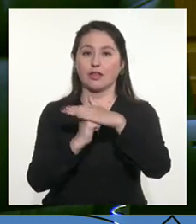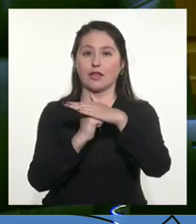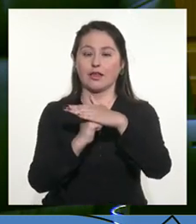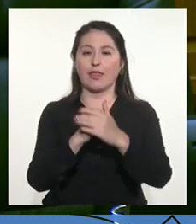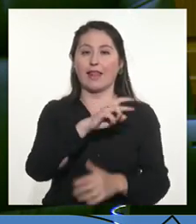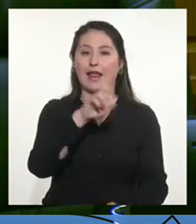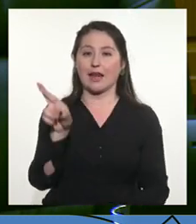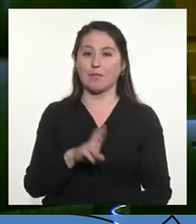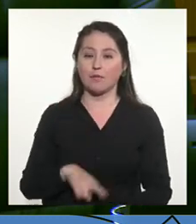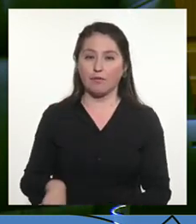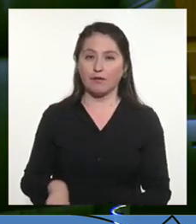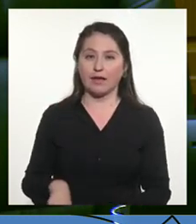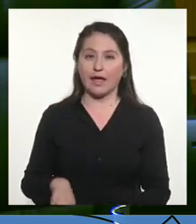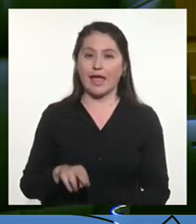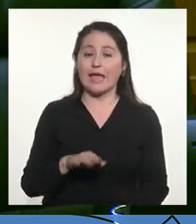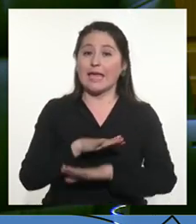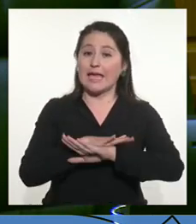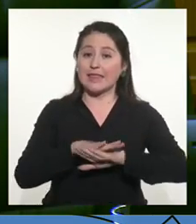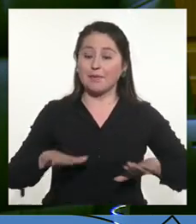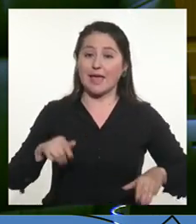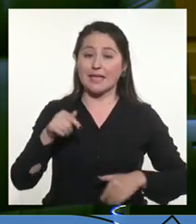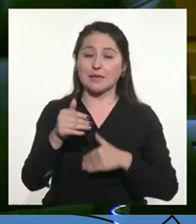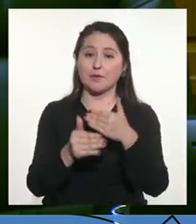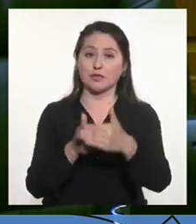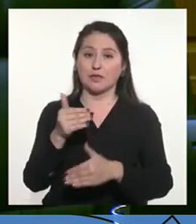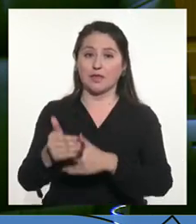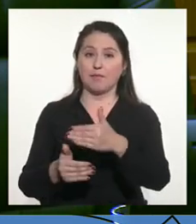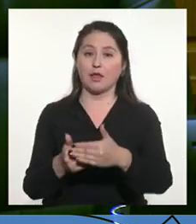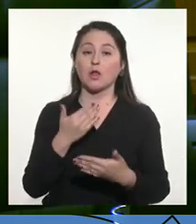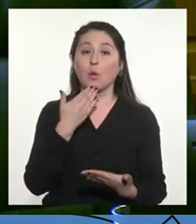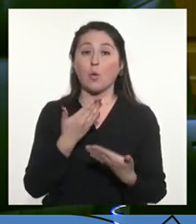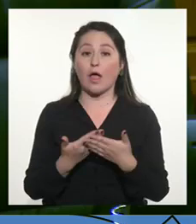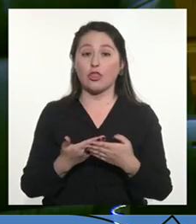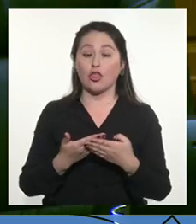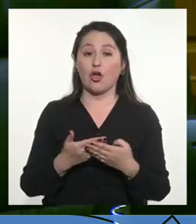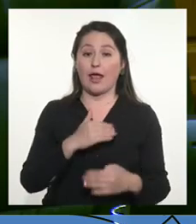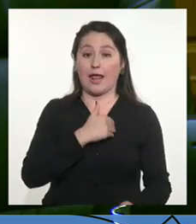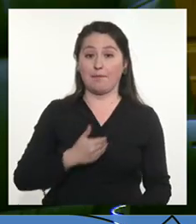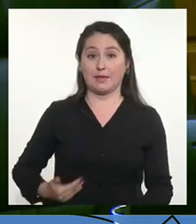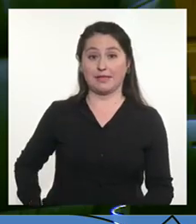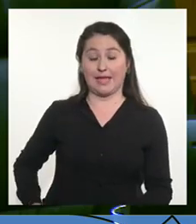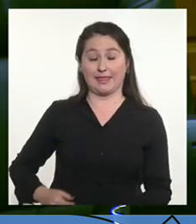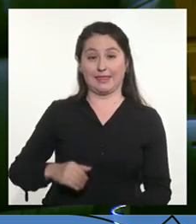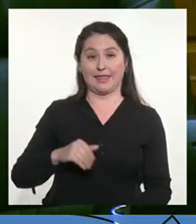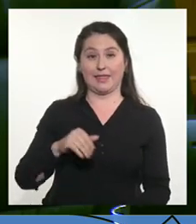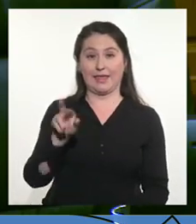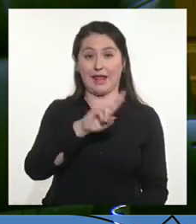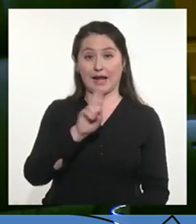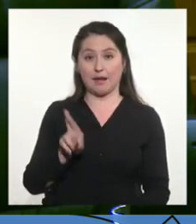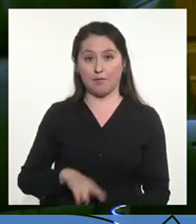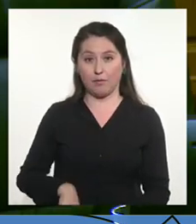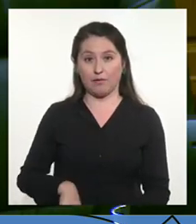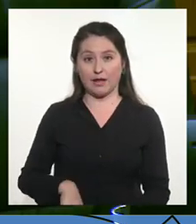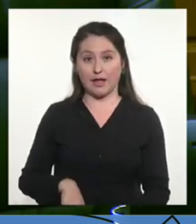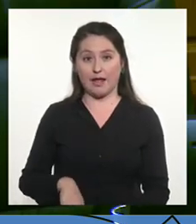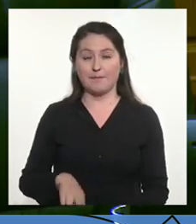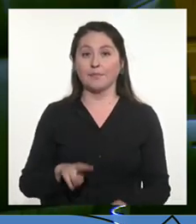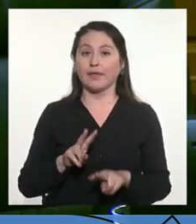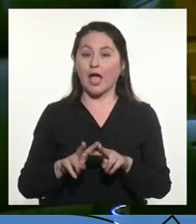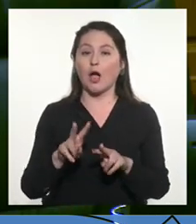república y en definitiva terminar ese procedimiento cuando el presidente de la republica remite un proyecto de ley